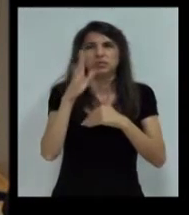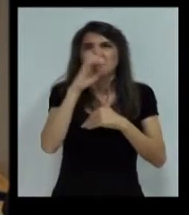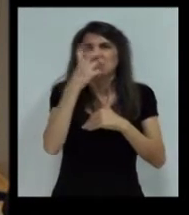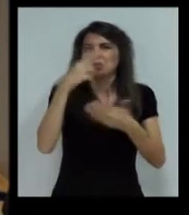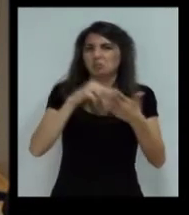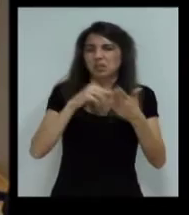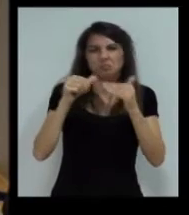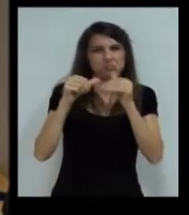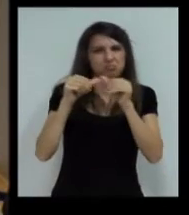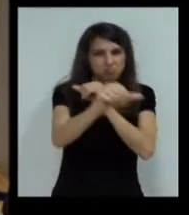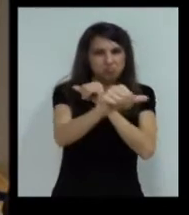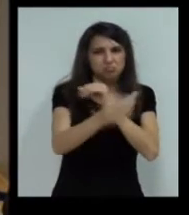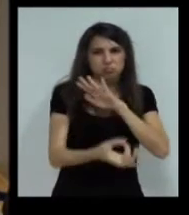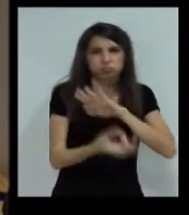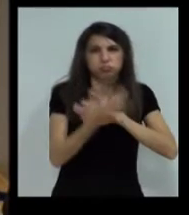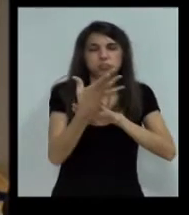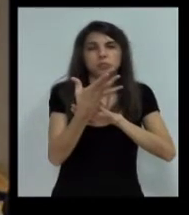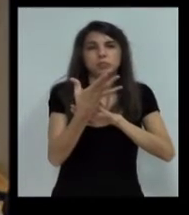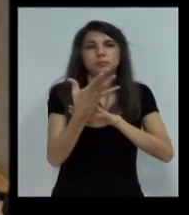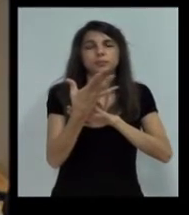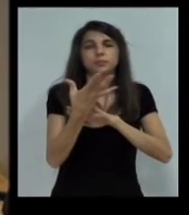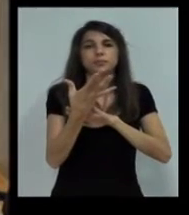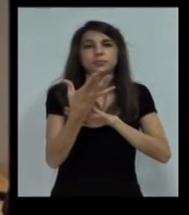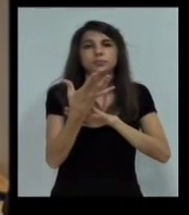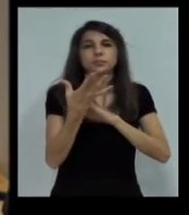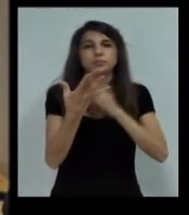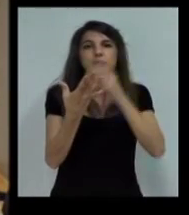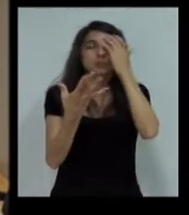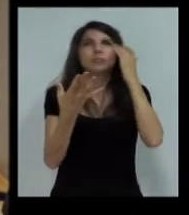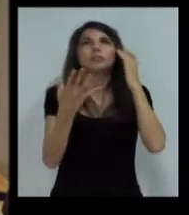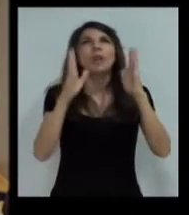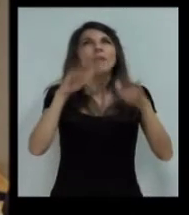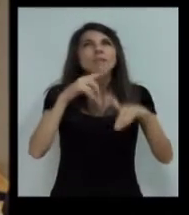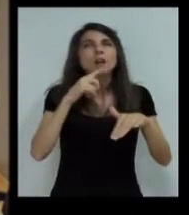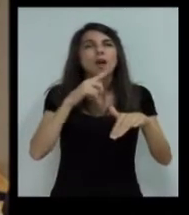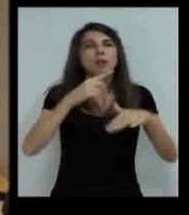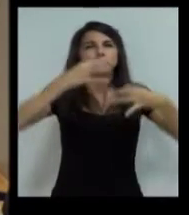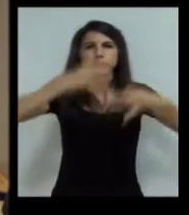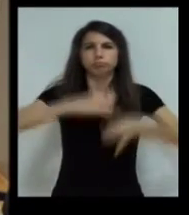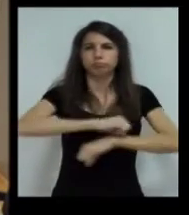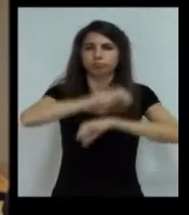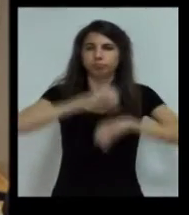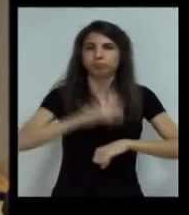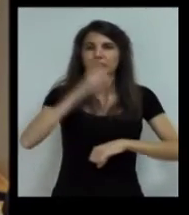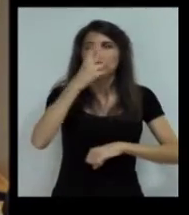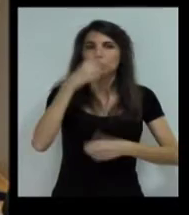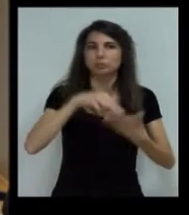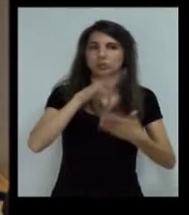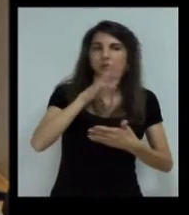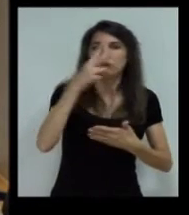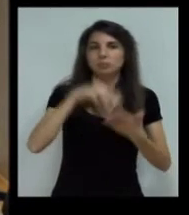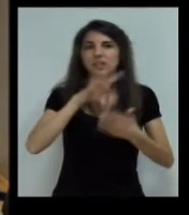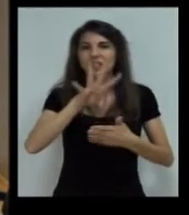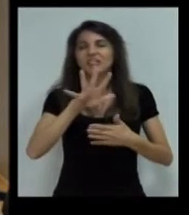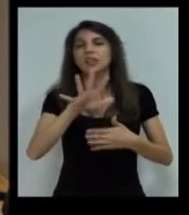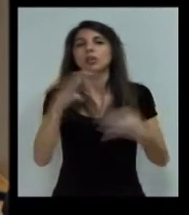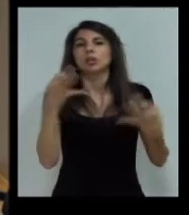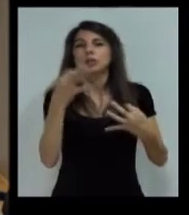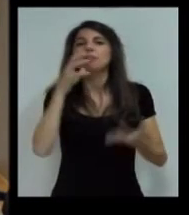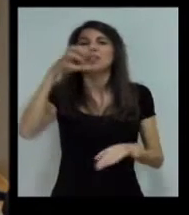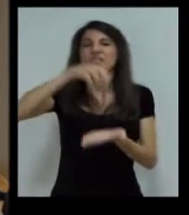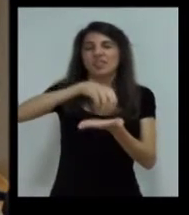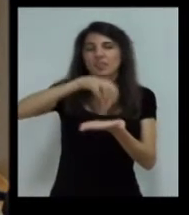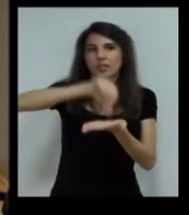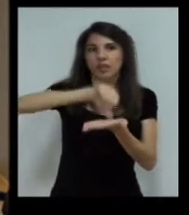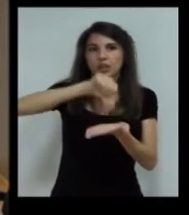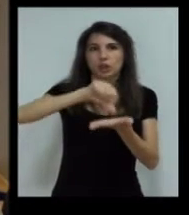2000, que se termina concretando en el año 2004-2005, que es el Centro Español de Subtitulado y Audiodescripción,